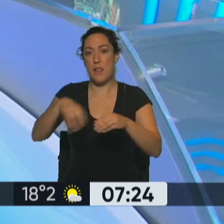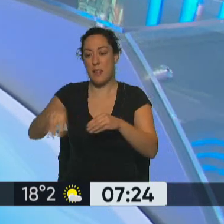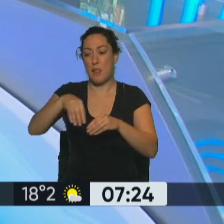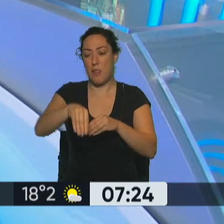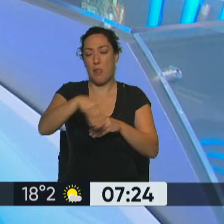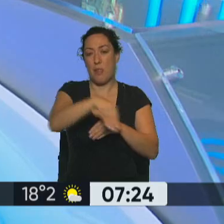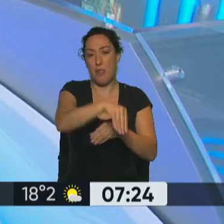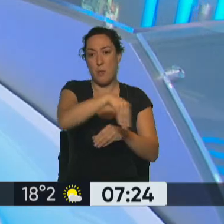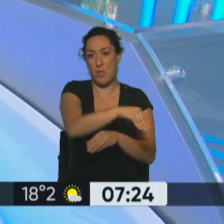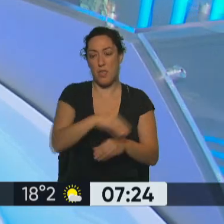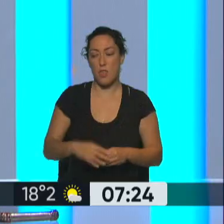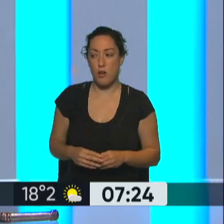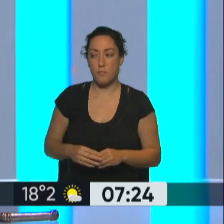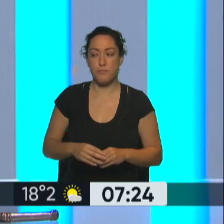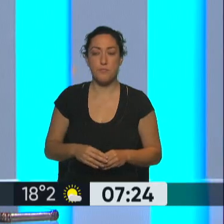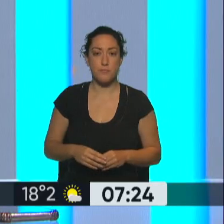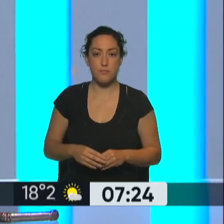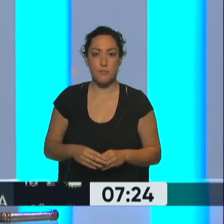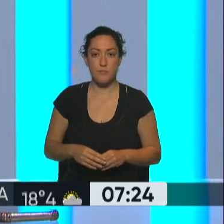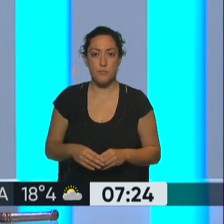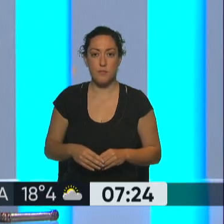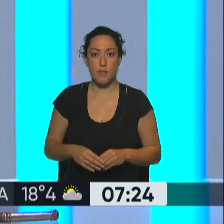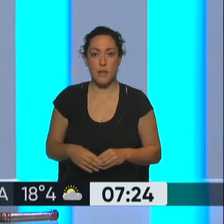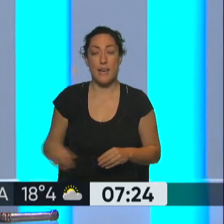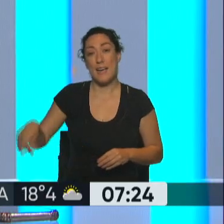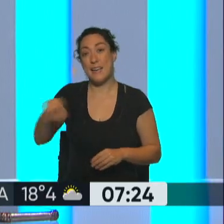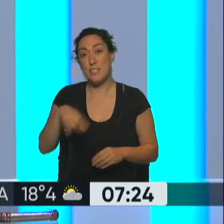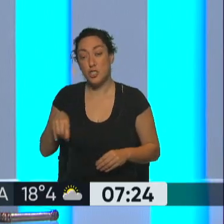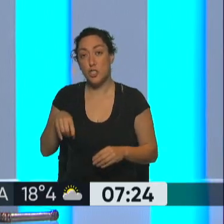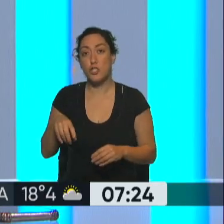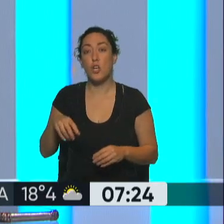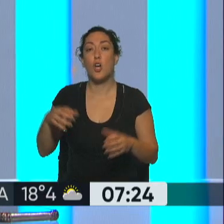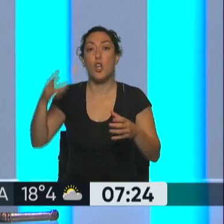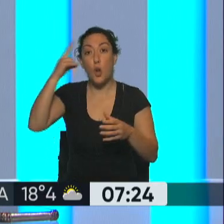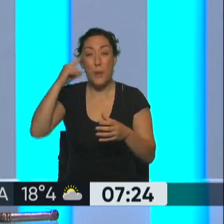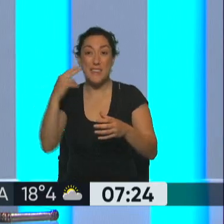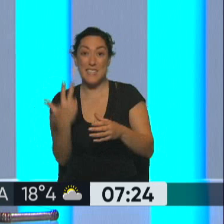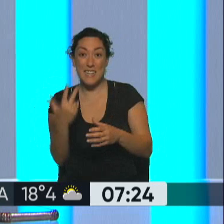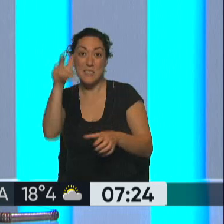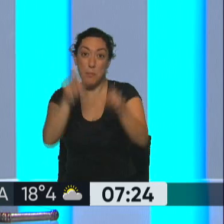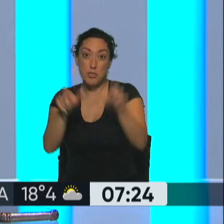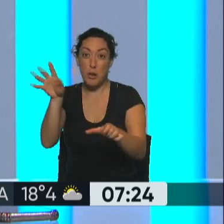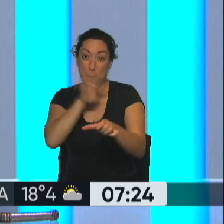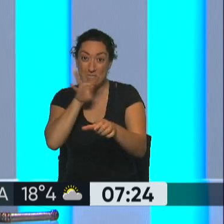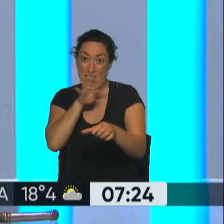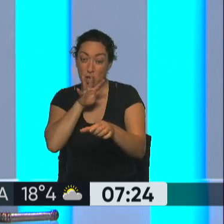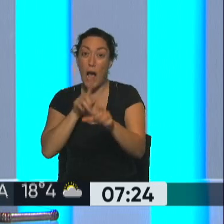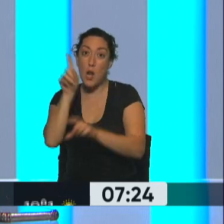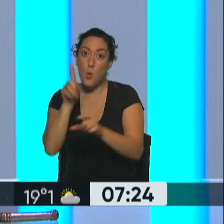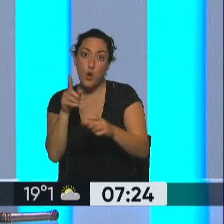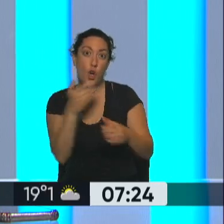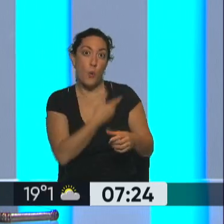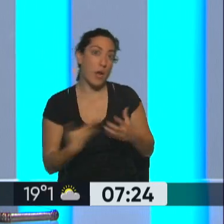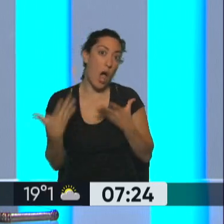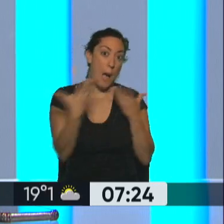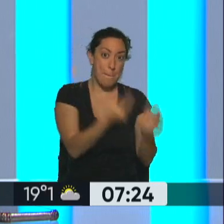que en definitiva después van a ser los que van a acompañar. Un sector de esa porción, de esos 93, van a acompañar al